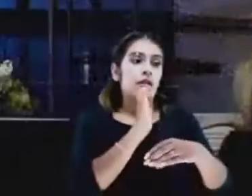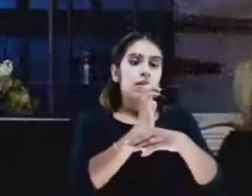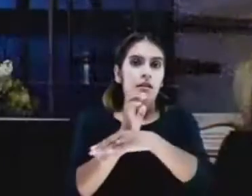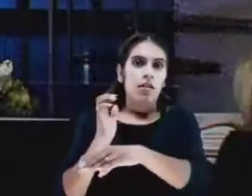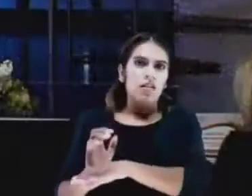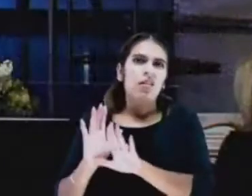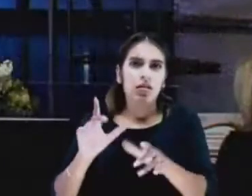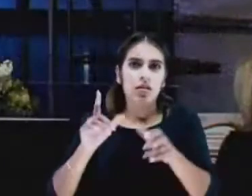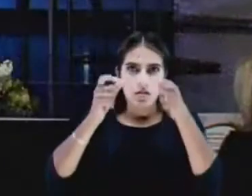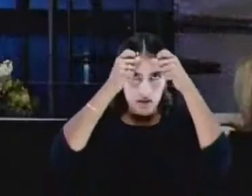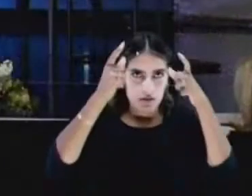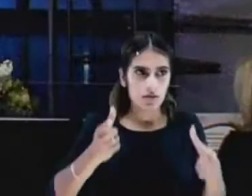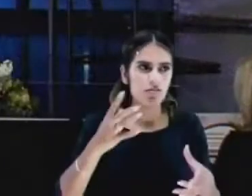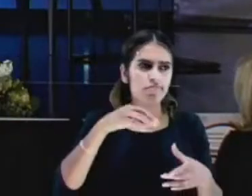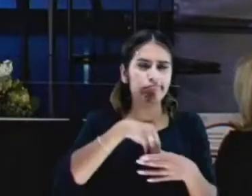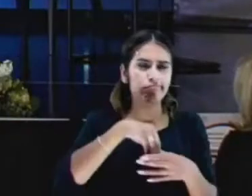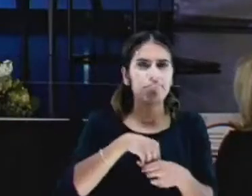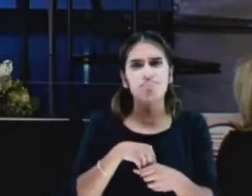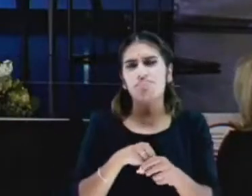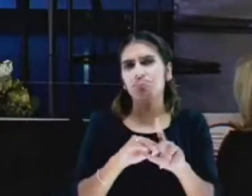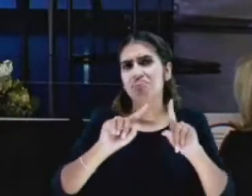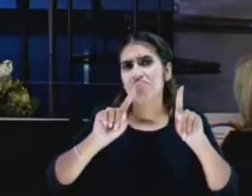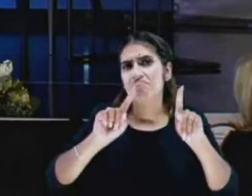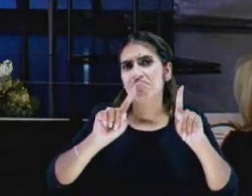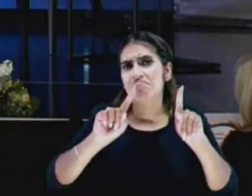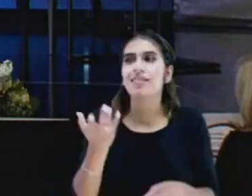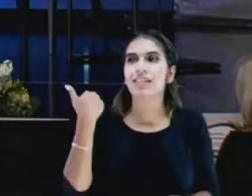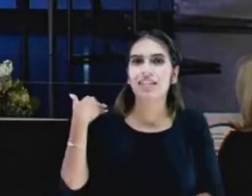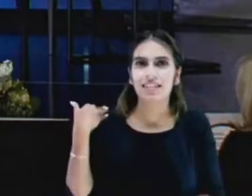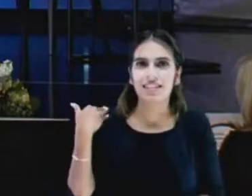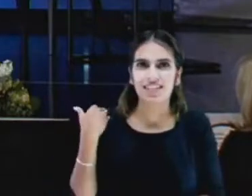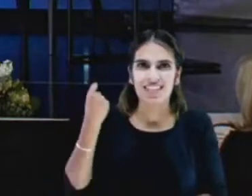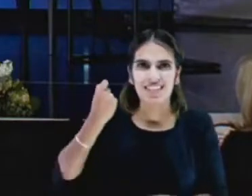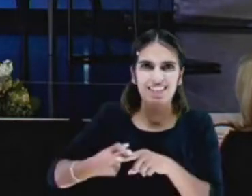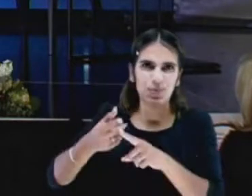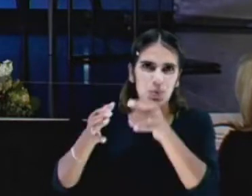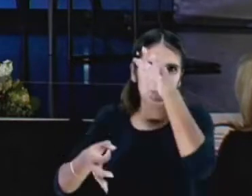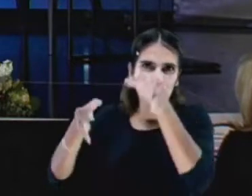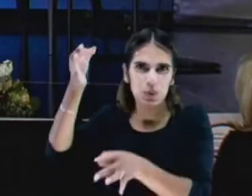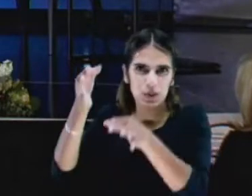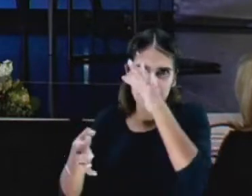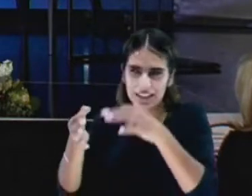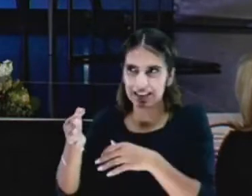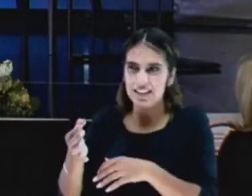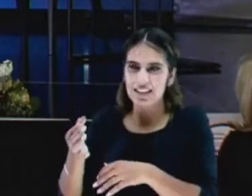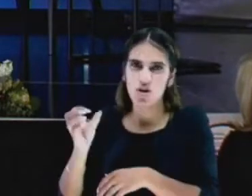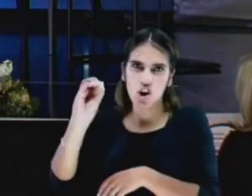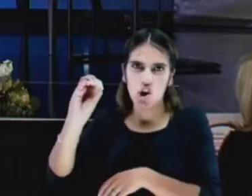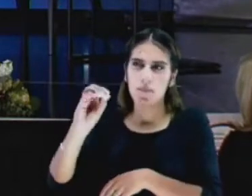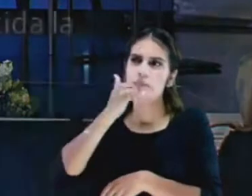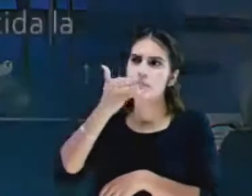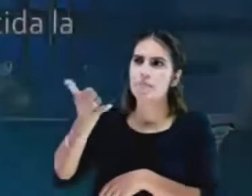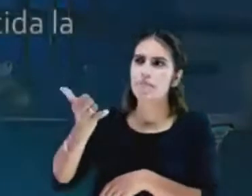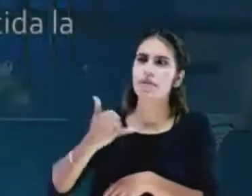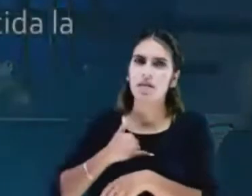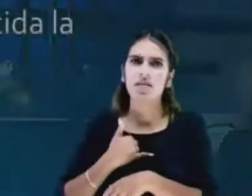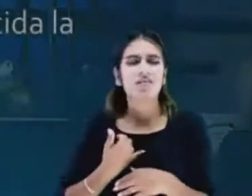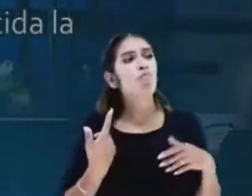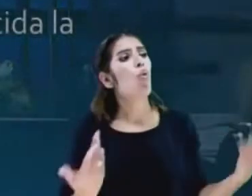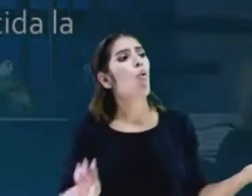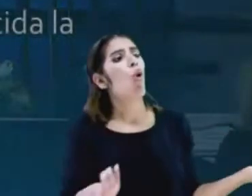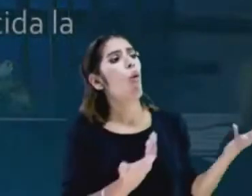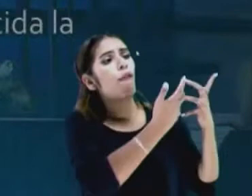decir del maestro me llamó recientemente hace como unos 20 días y me voy dar cómo quedó esa función y tal cosa